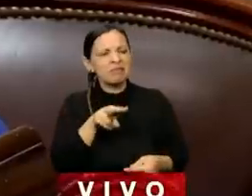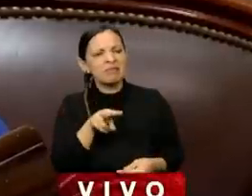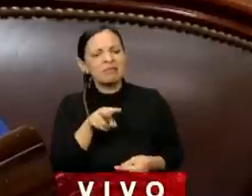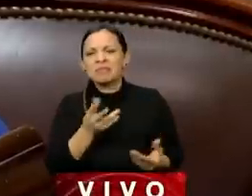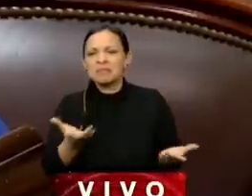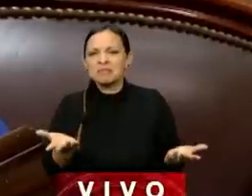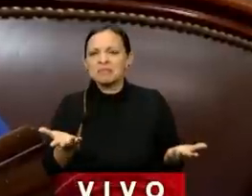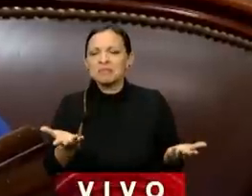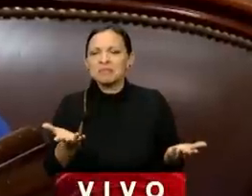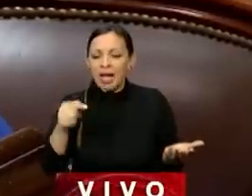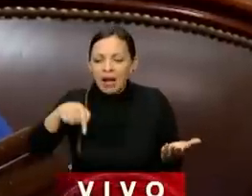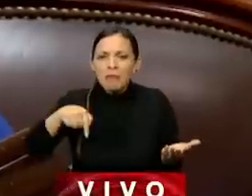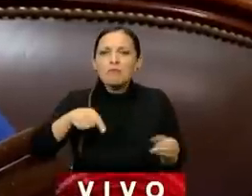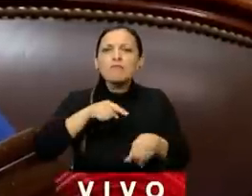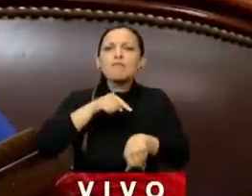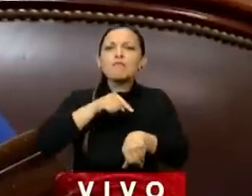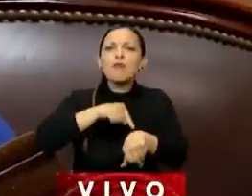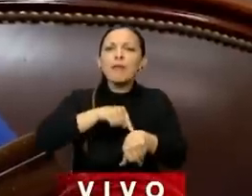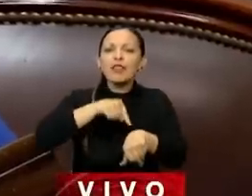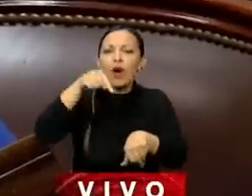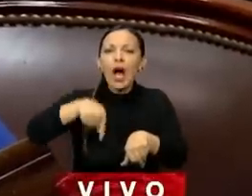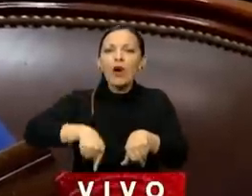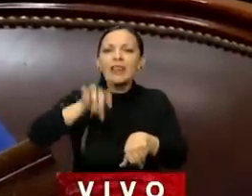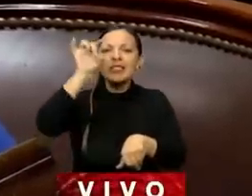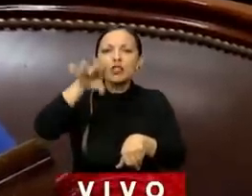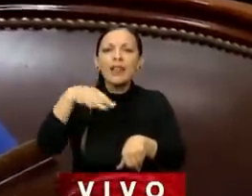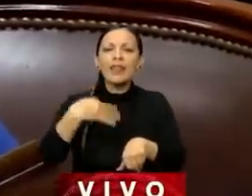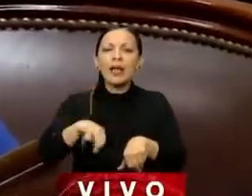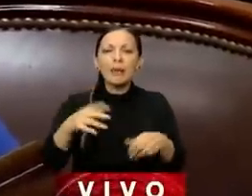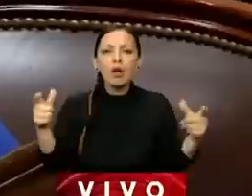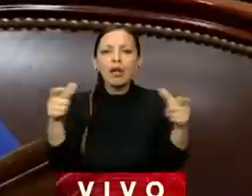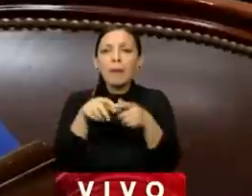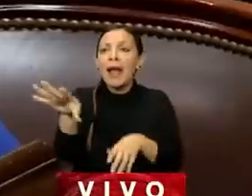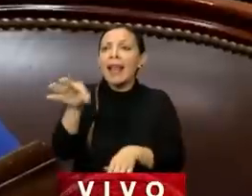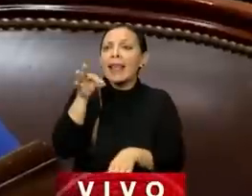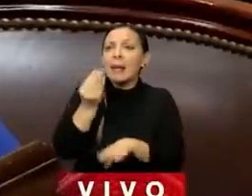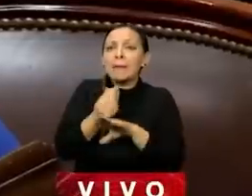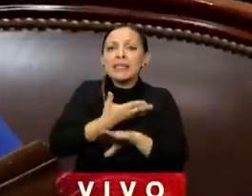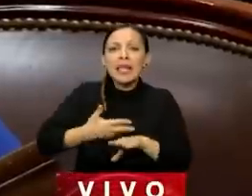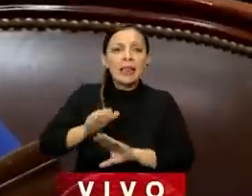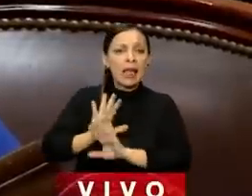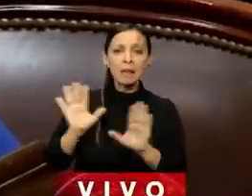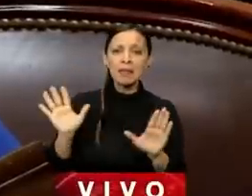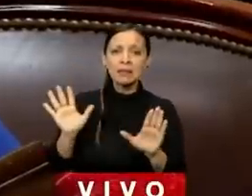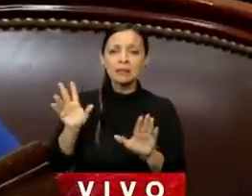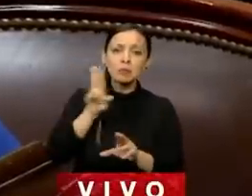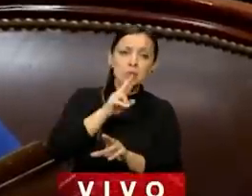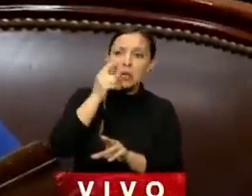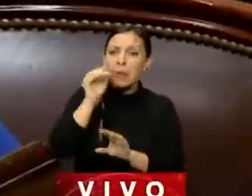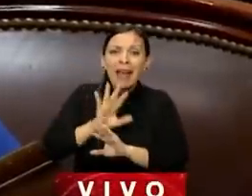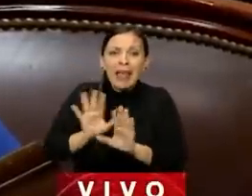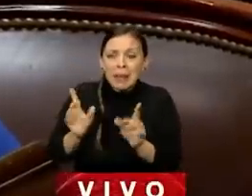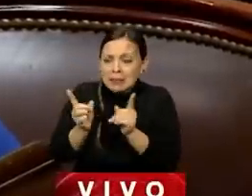en un momento en el que tan solo deberíamos reunirnos para elegir el presidente o la presidente.